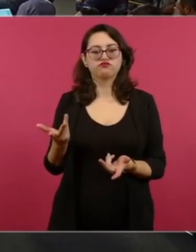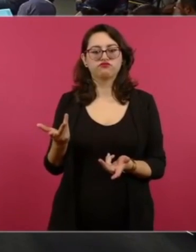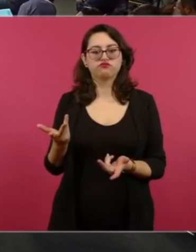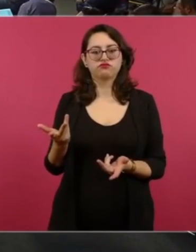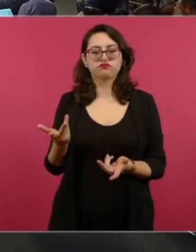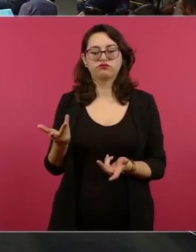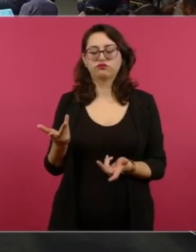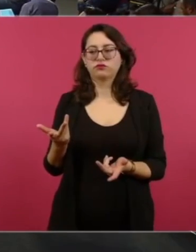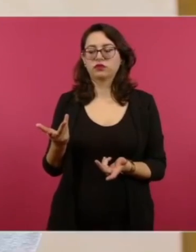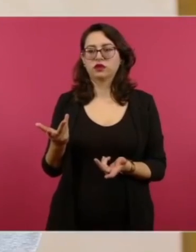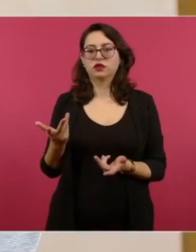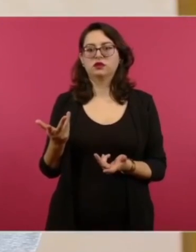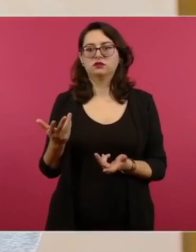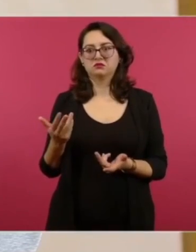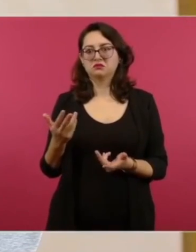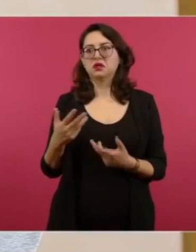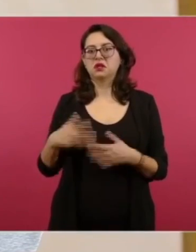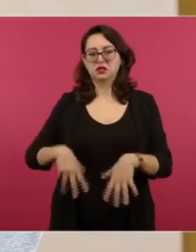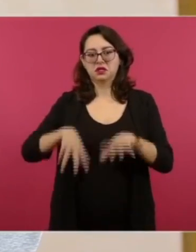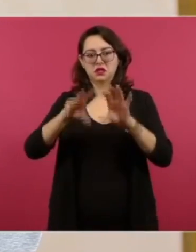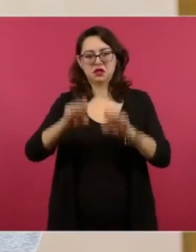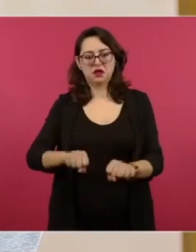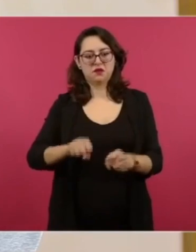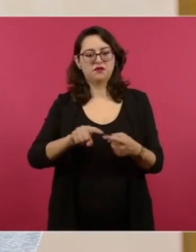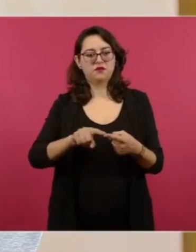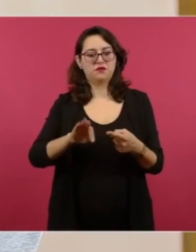a Fidel Castro, al Che,